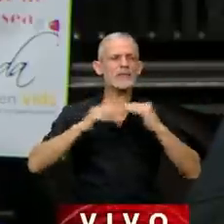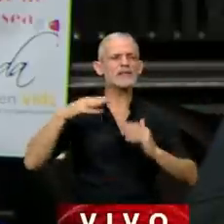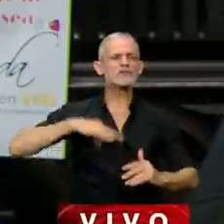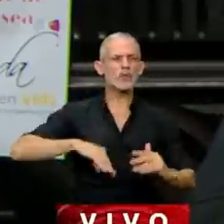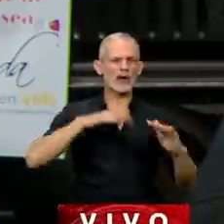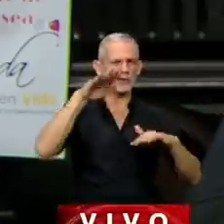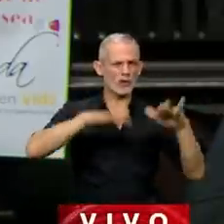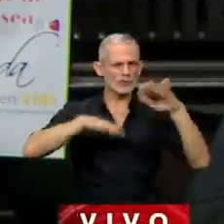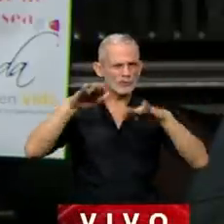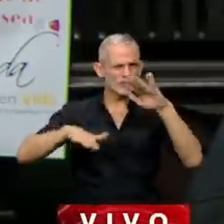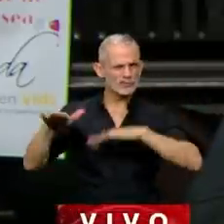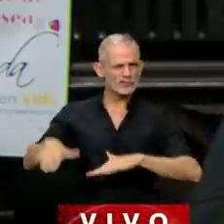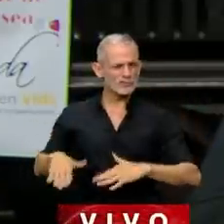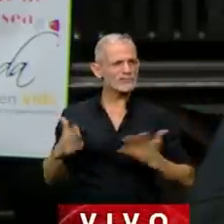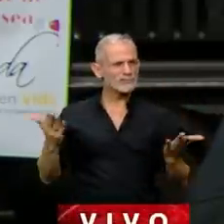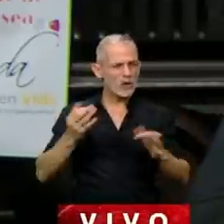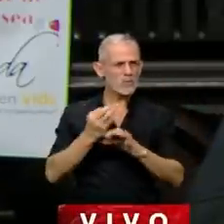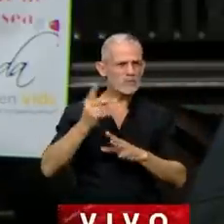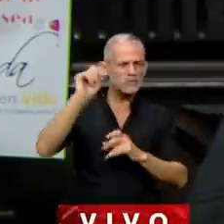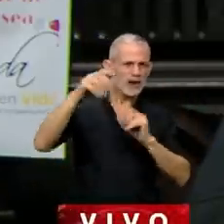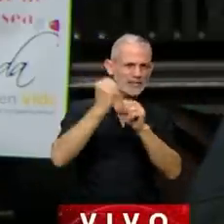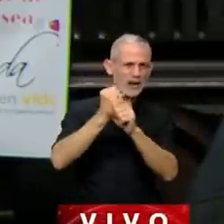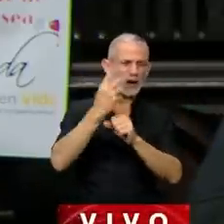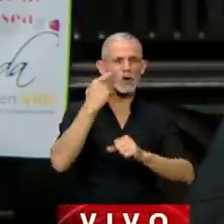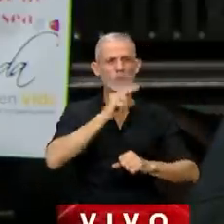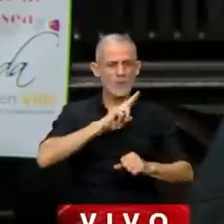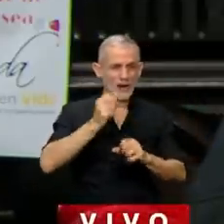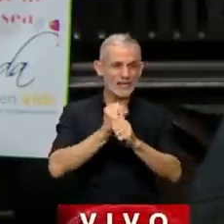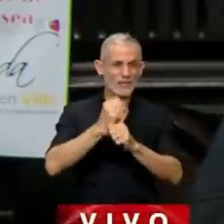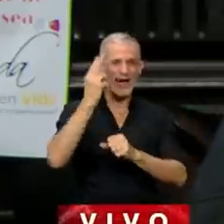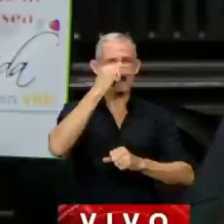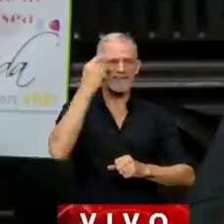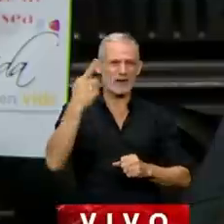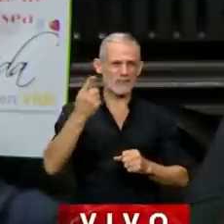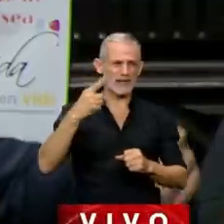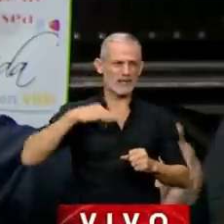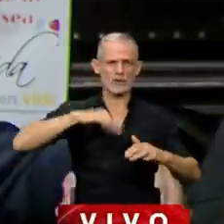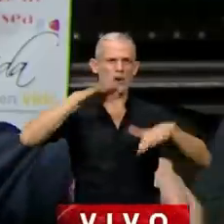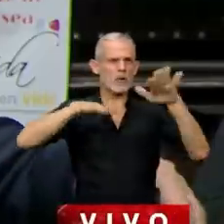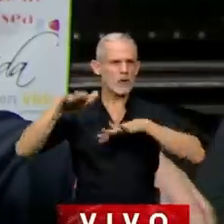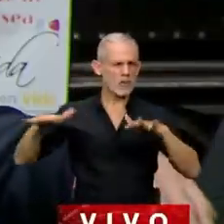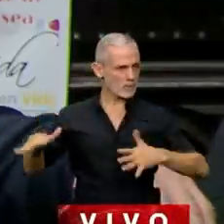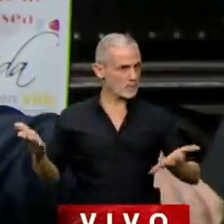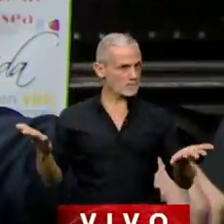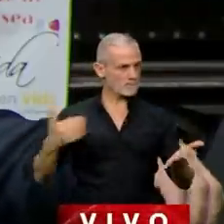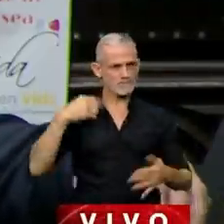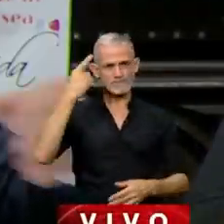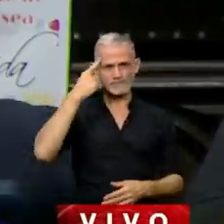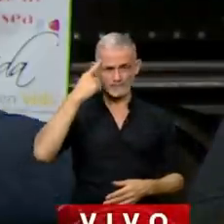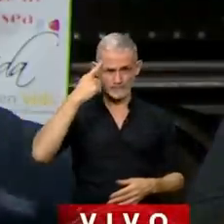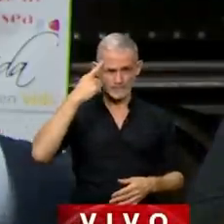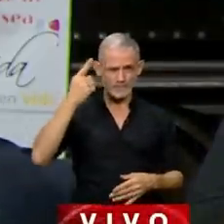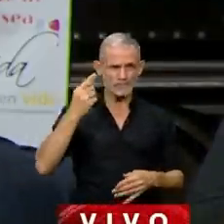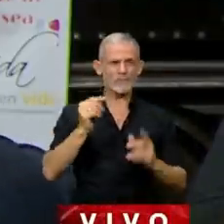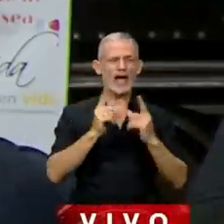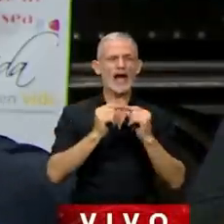ingresos que tienen los profesionales y las profesionales de enfermería. Entonces, me parece que